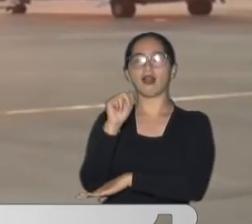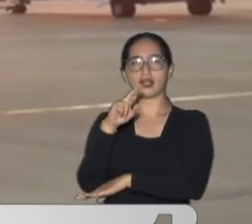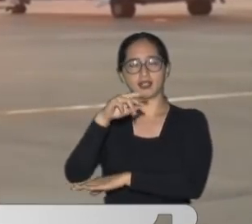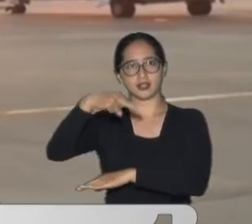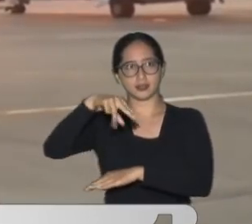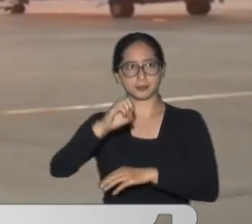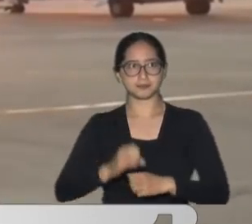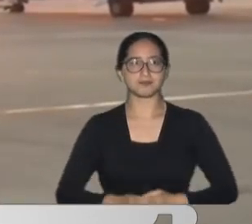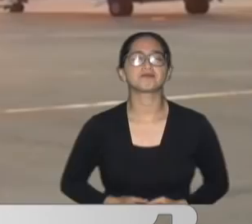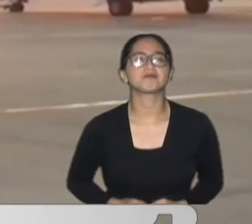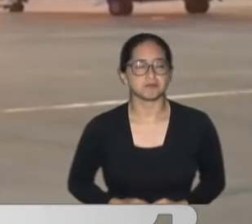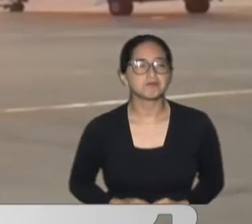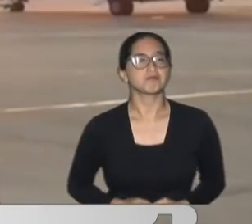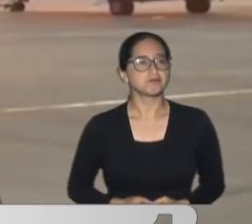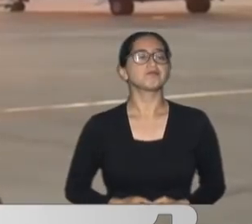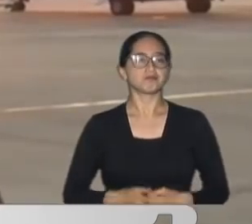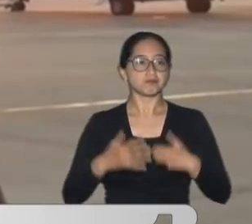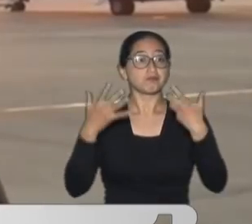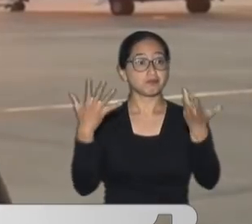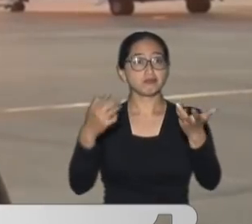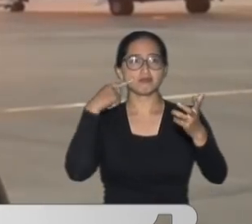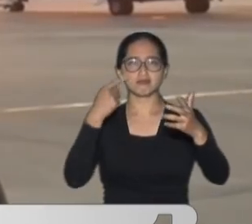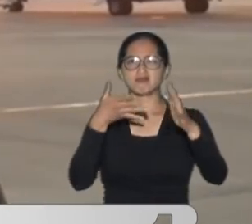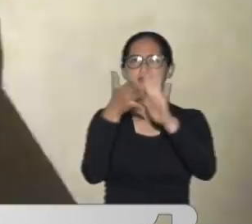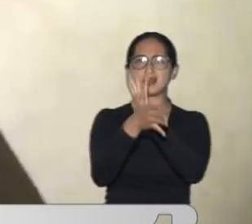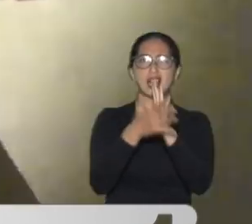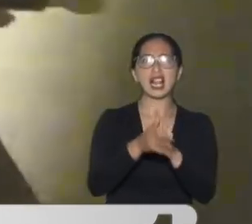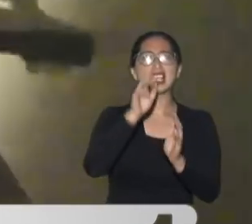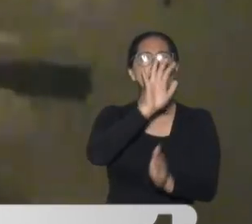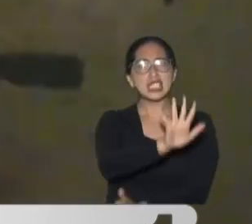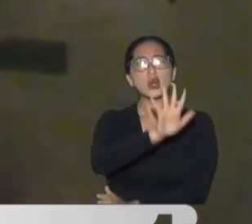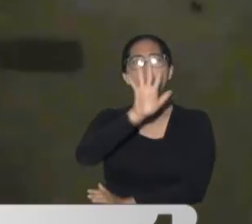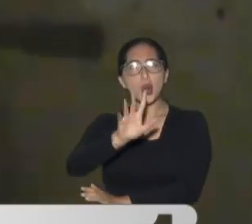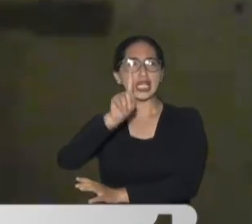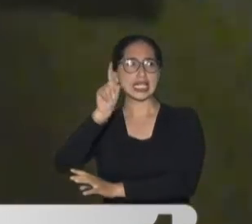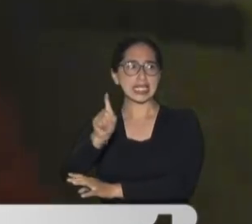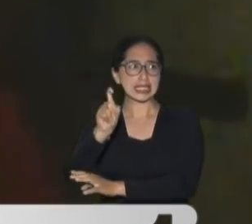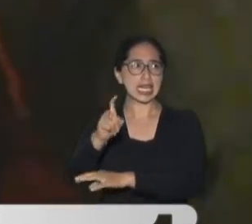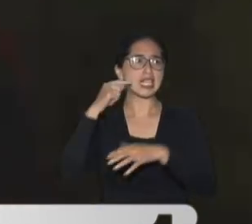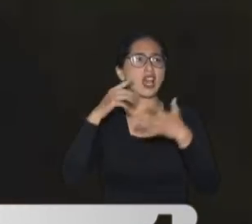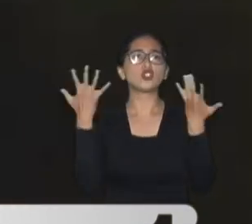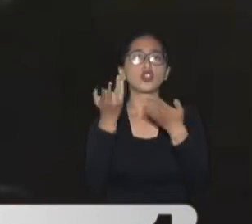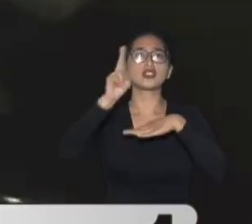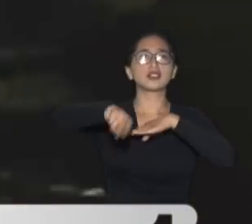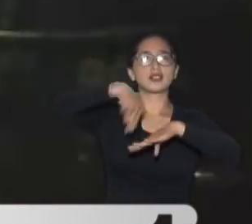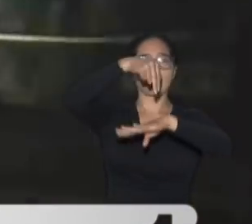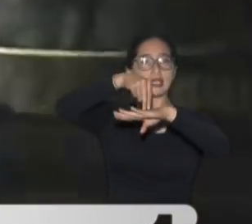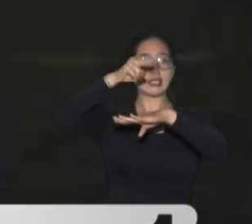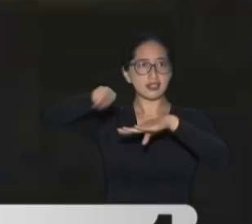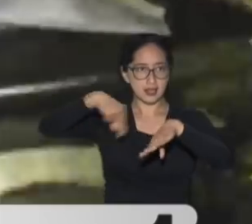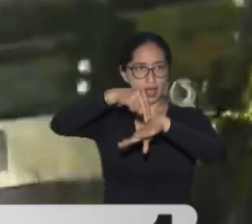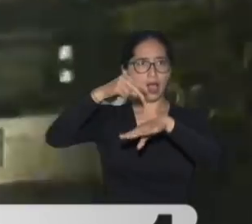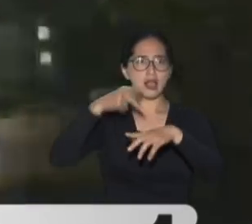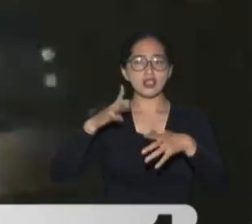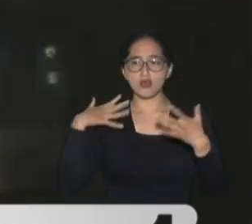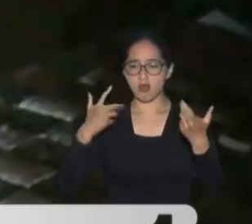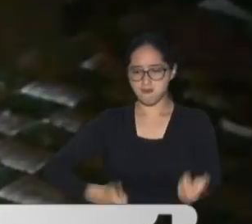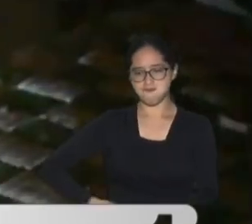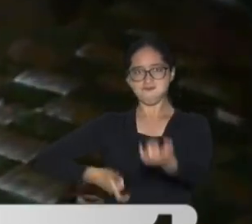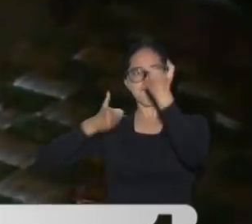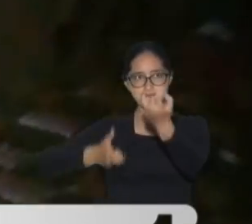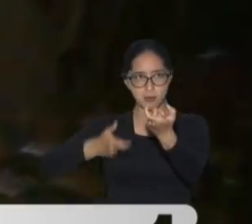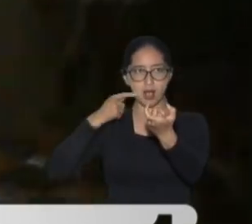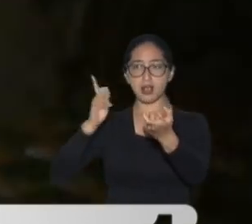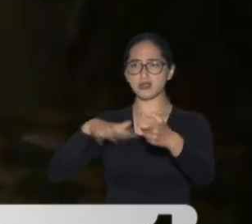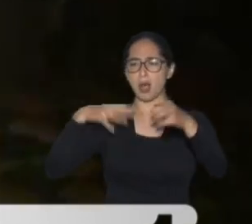se incautan 2 fusiles de asalto 5.56, 3 pistolas de diferentes calibres, una escopeta,